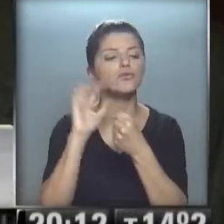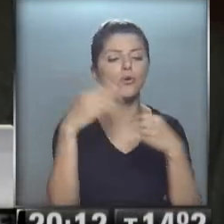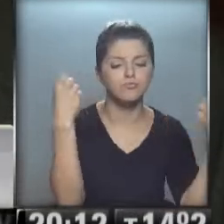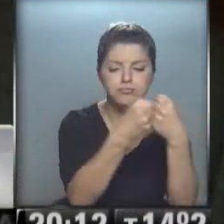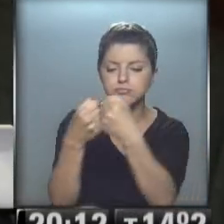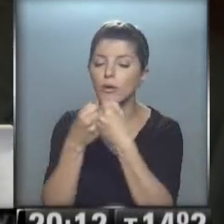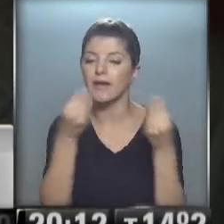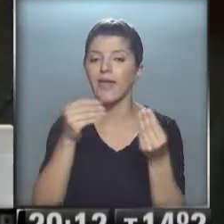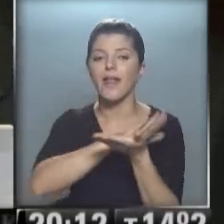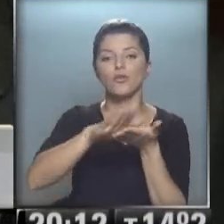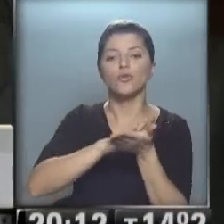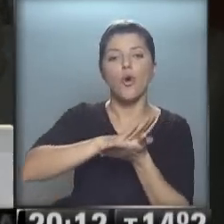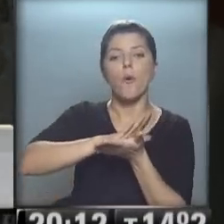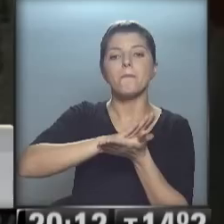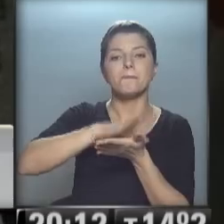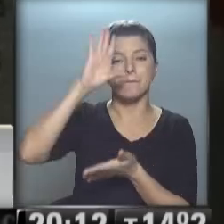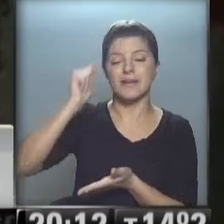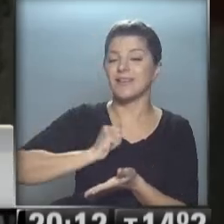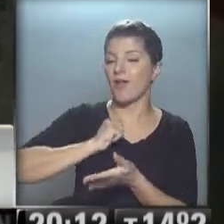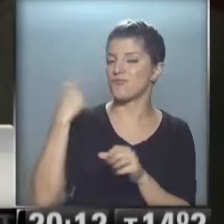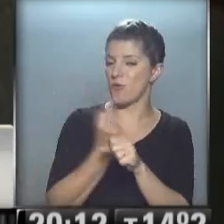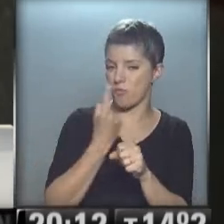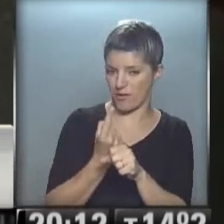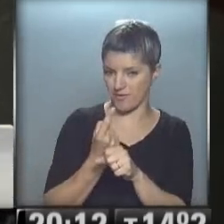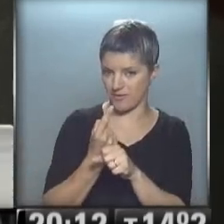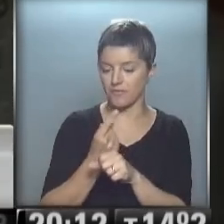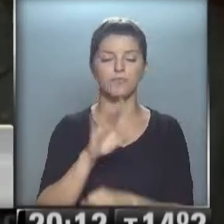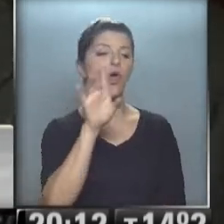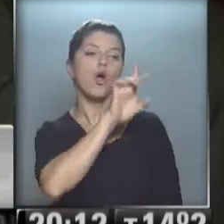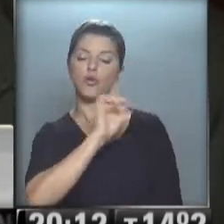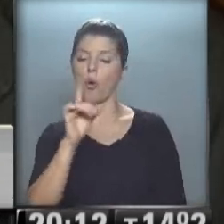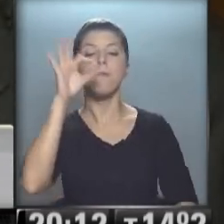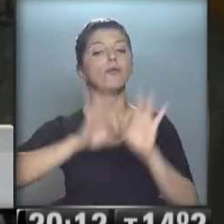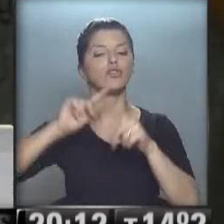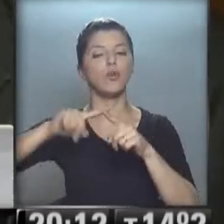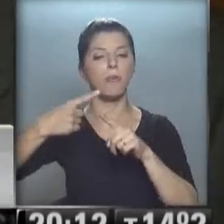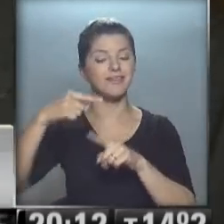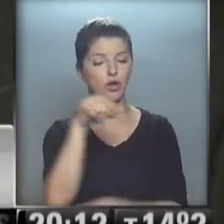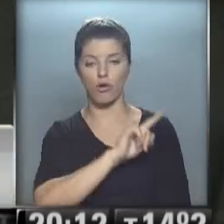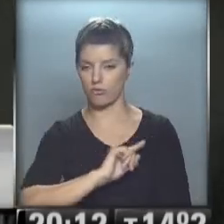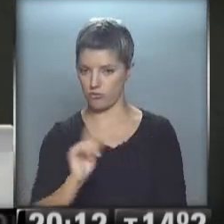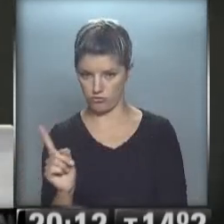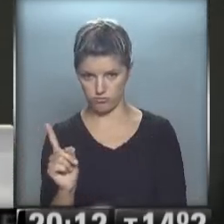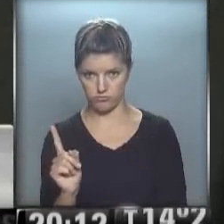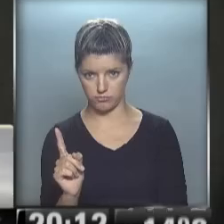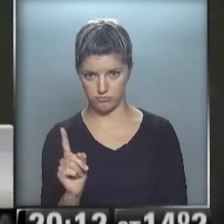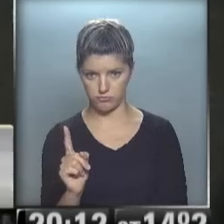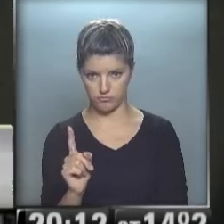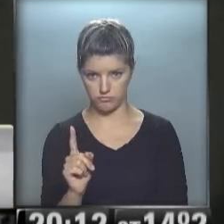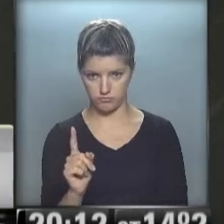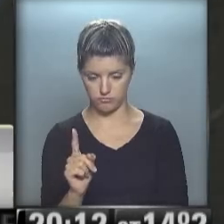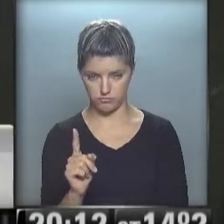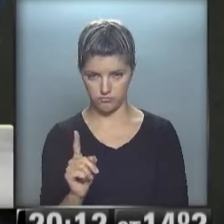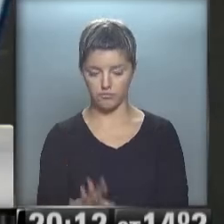ser militar. No es un proyecto político en el sentido de que no hay ni